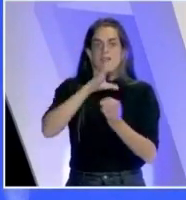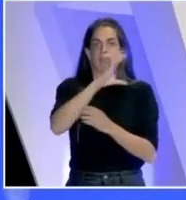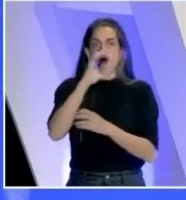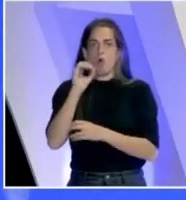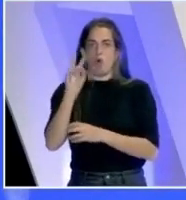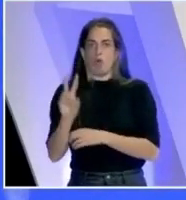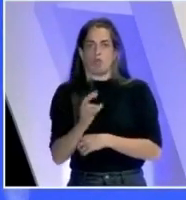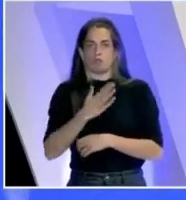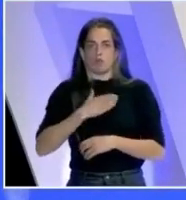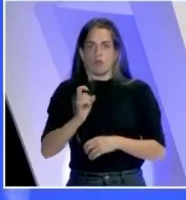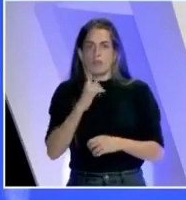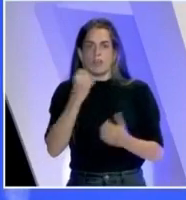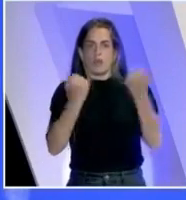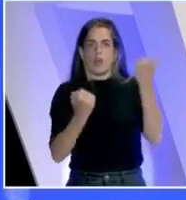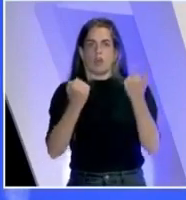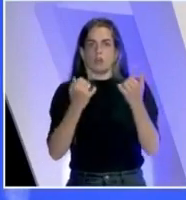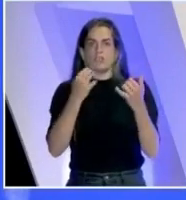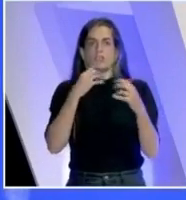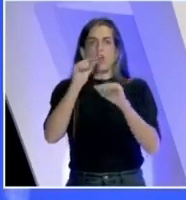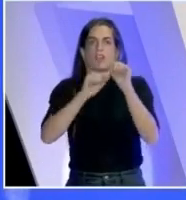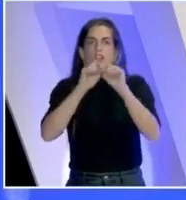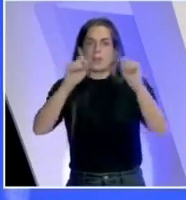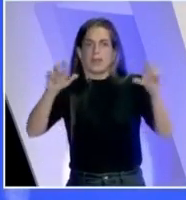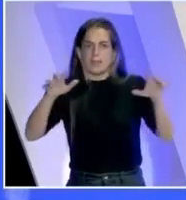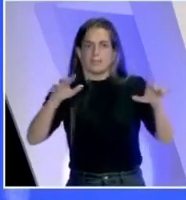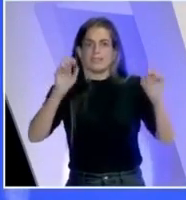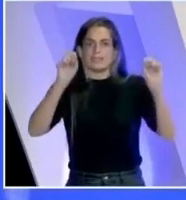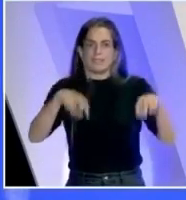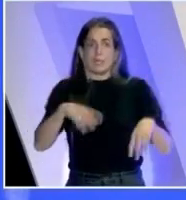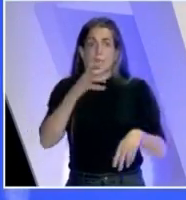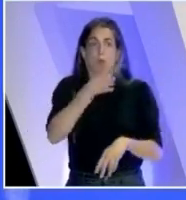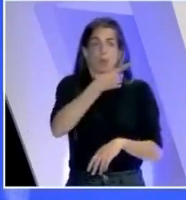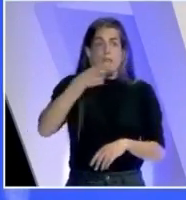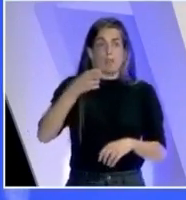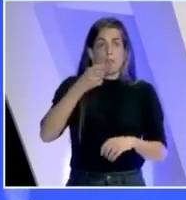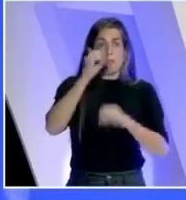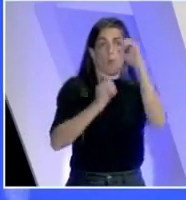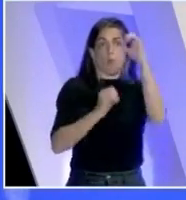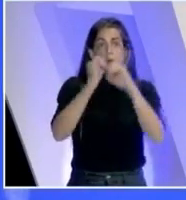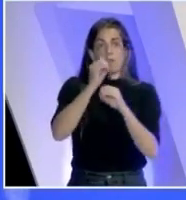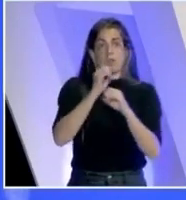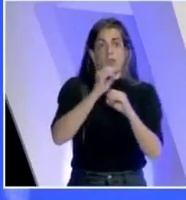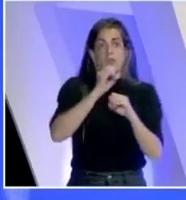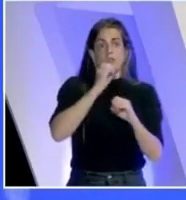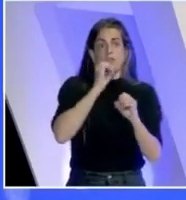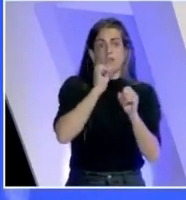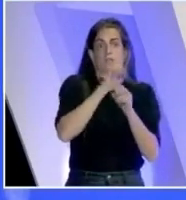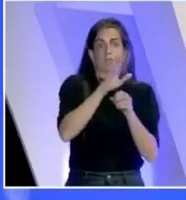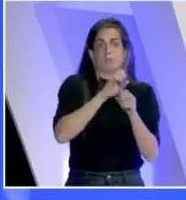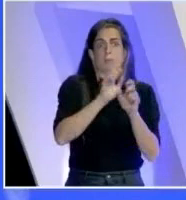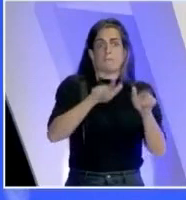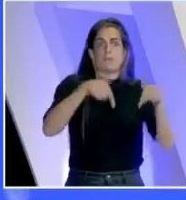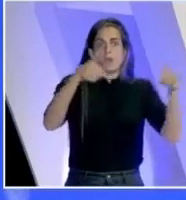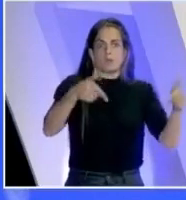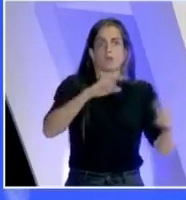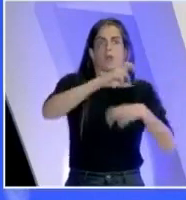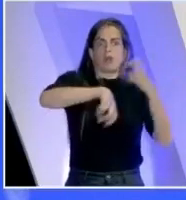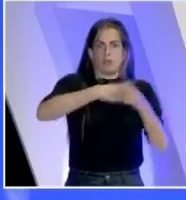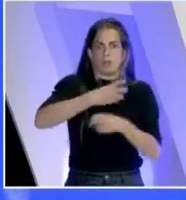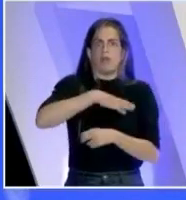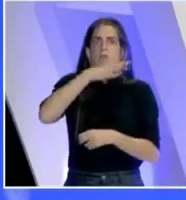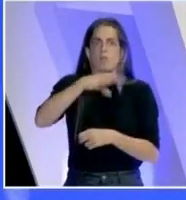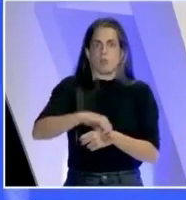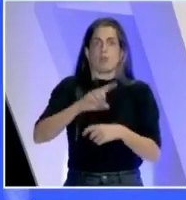contaminantes, ni vertederos, porque el 100% de sus residuos serían reciclados y toda la energía estaría generada a partir de las